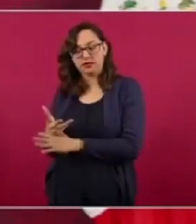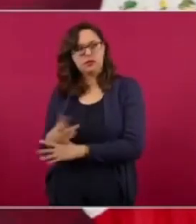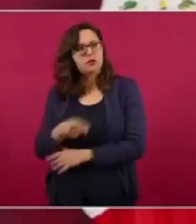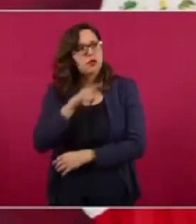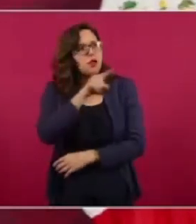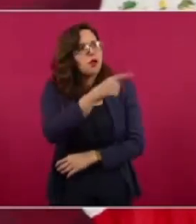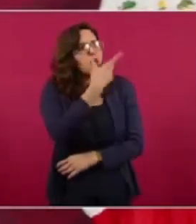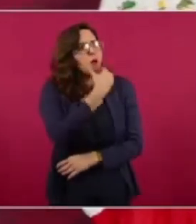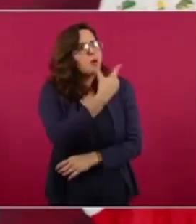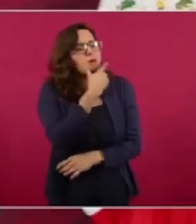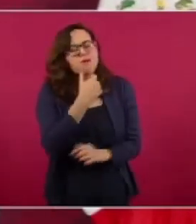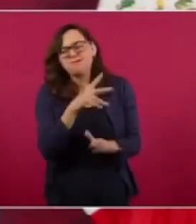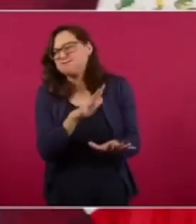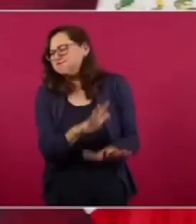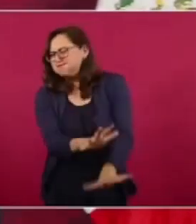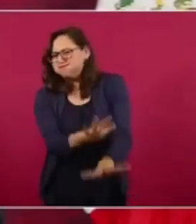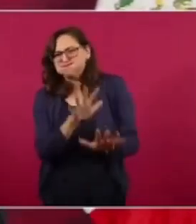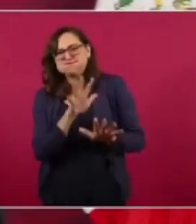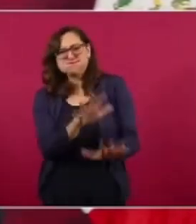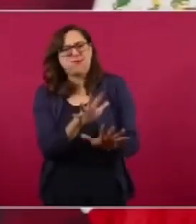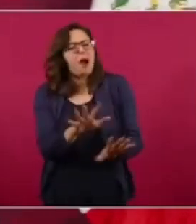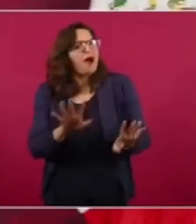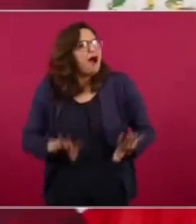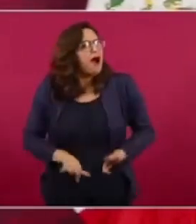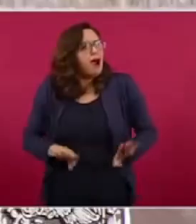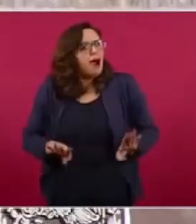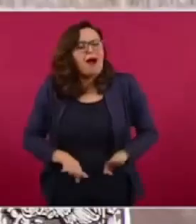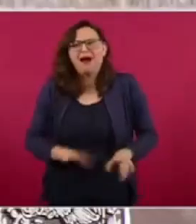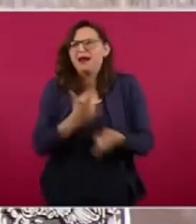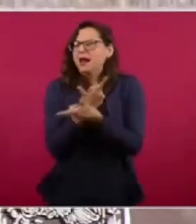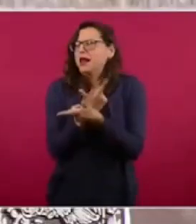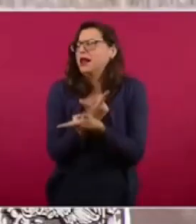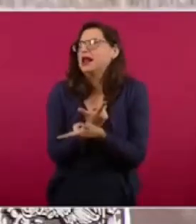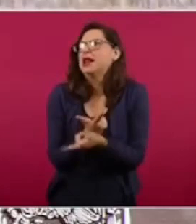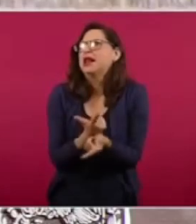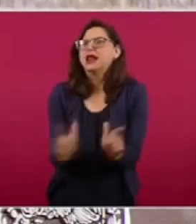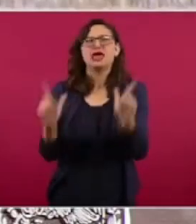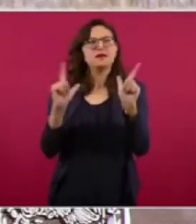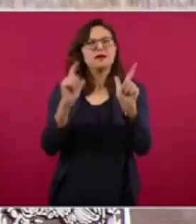libertades por su política de buena vecindad.